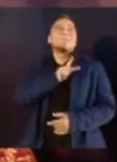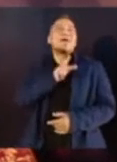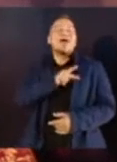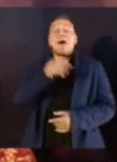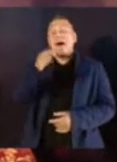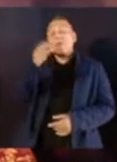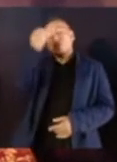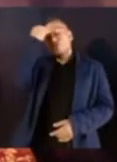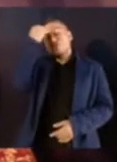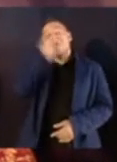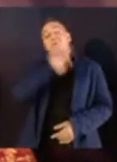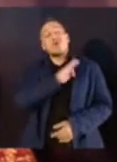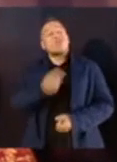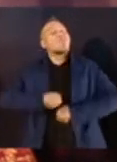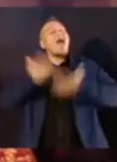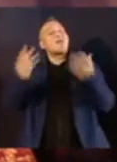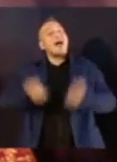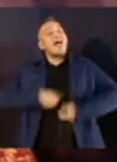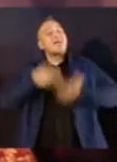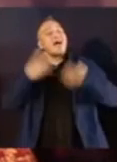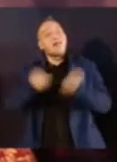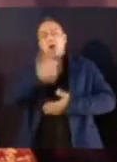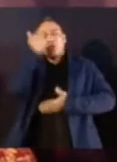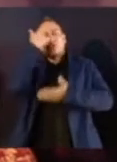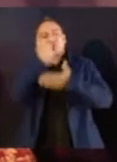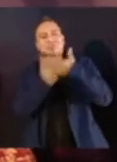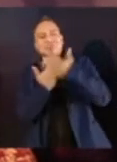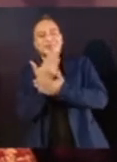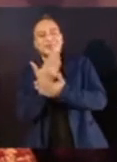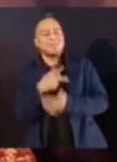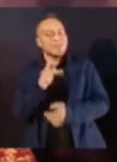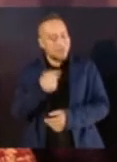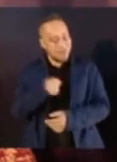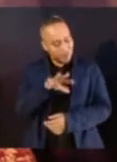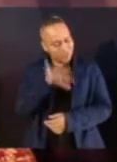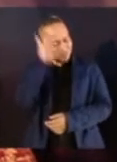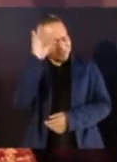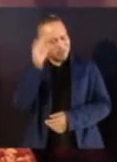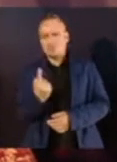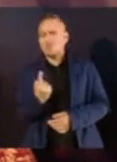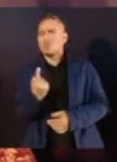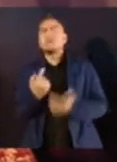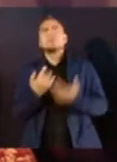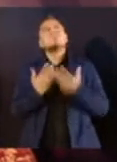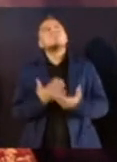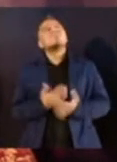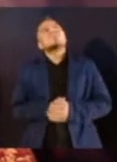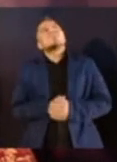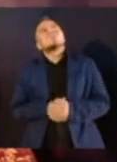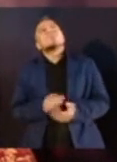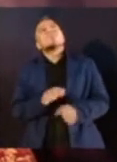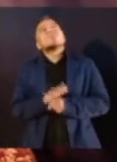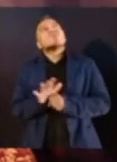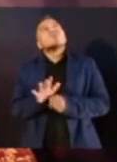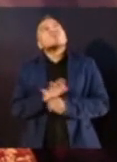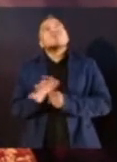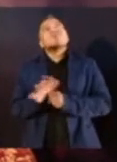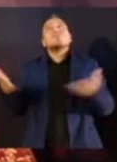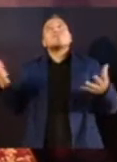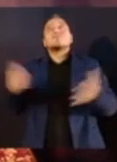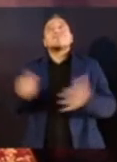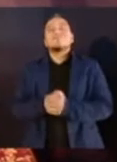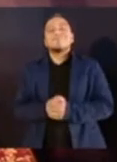madrugada. No se me ocurre una en particular, hay muchísimas de toda índole, como seguramente cada